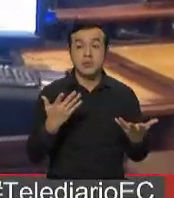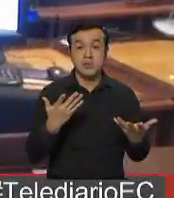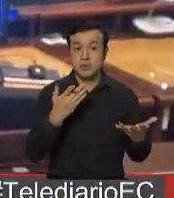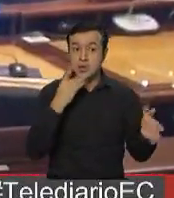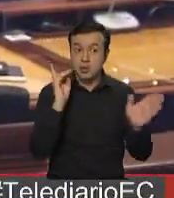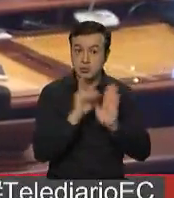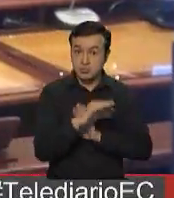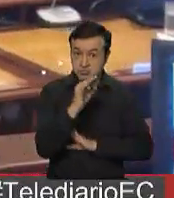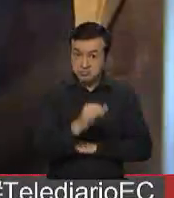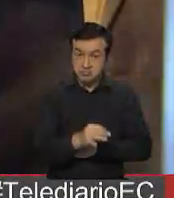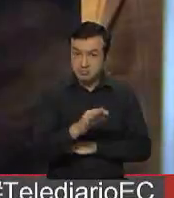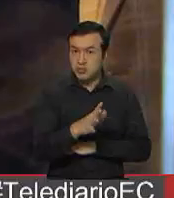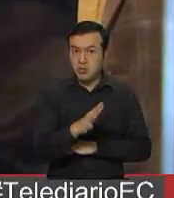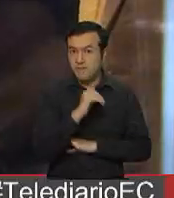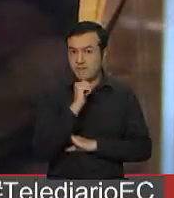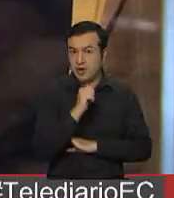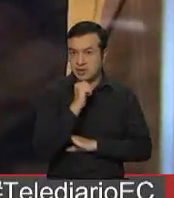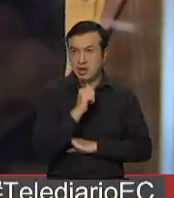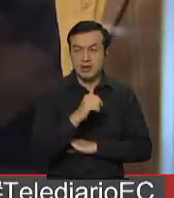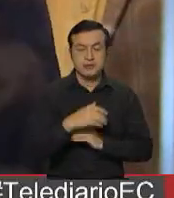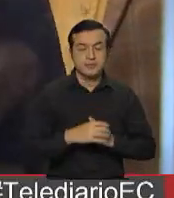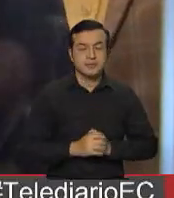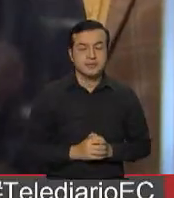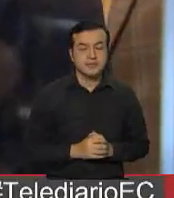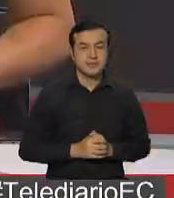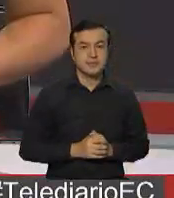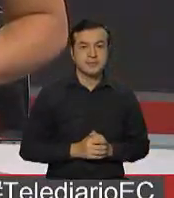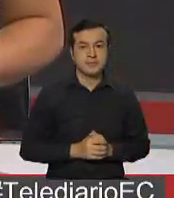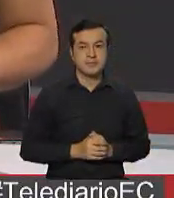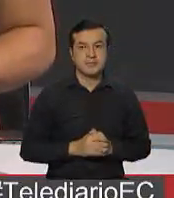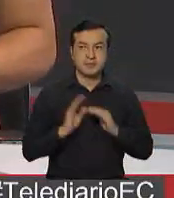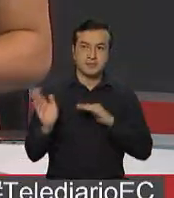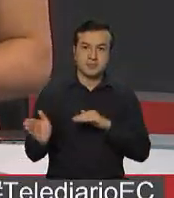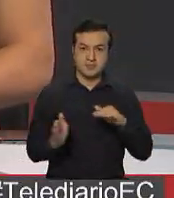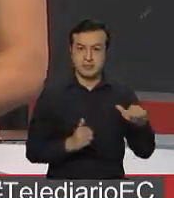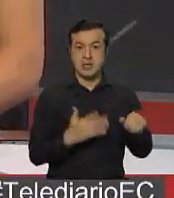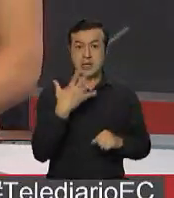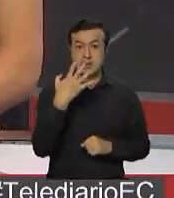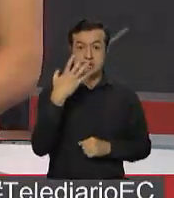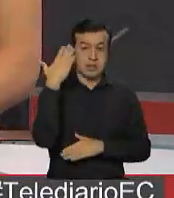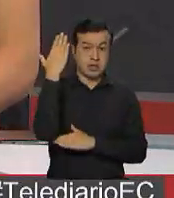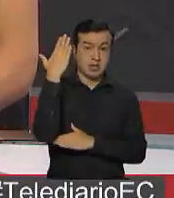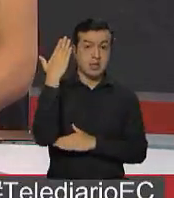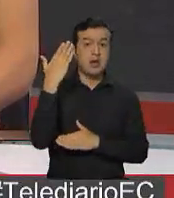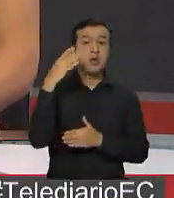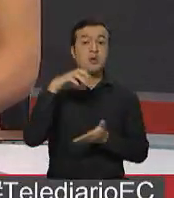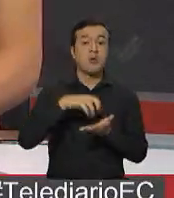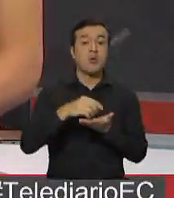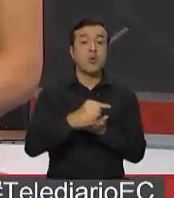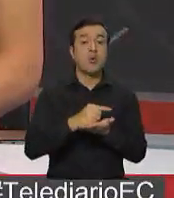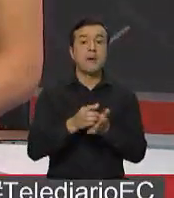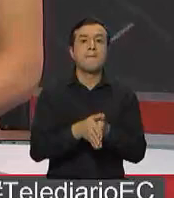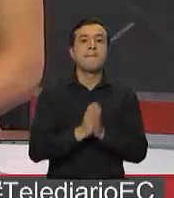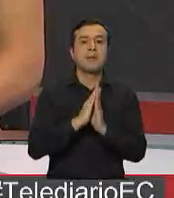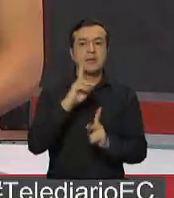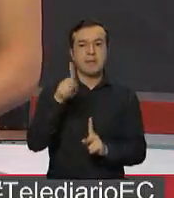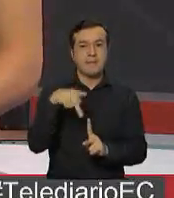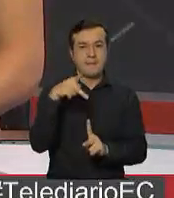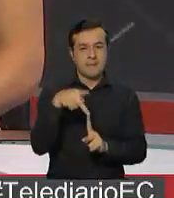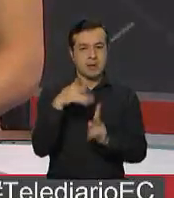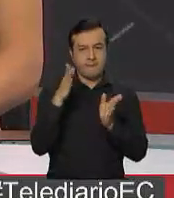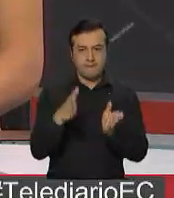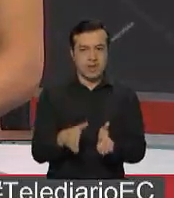presentadas ante el CAL. Eduardo Córdoba, Ecuador TV. Y 15 alcaldes del Guayas pedirán la destitución del prefecto Carlos